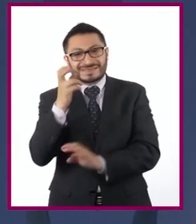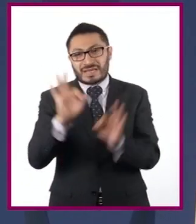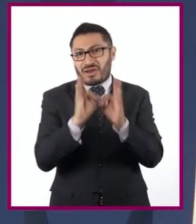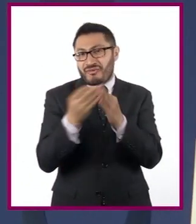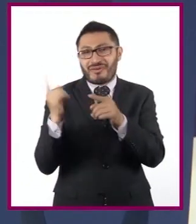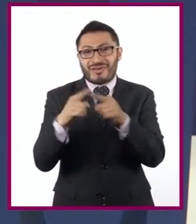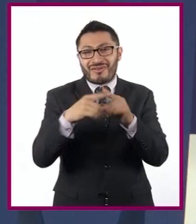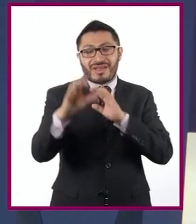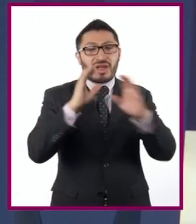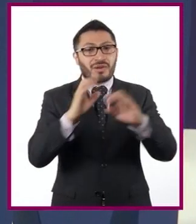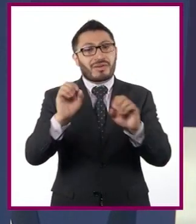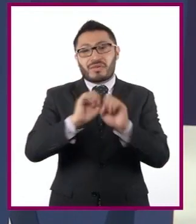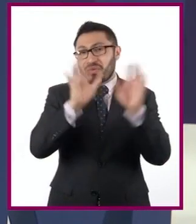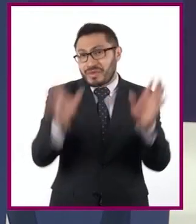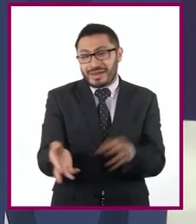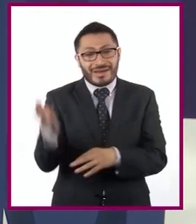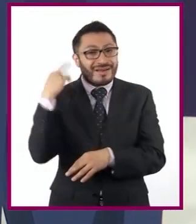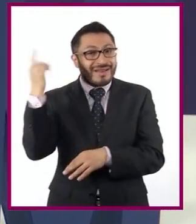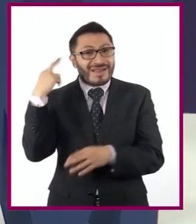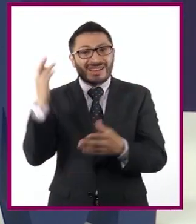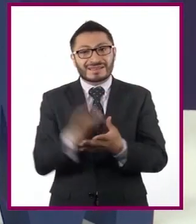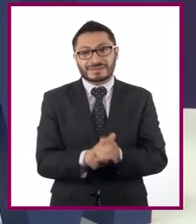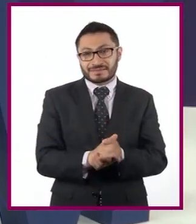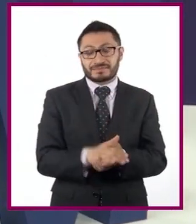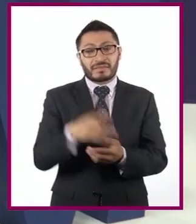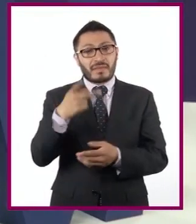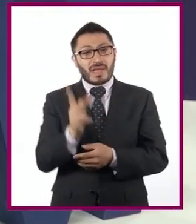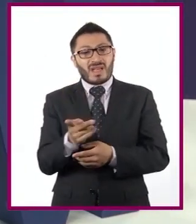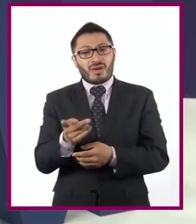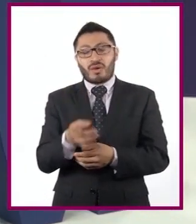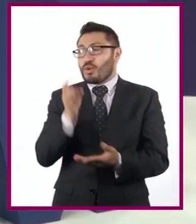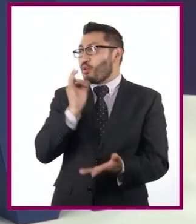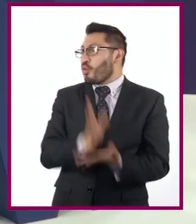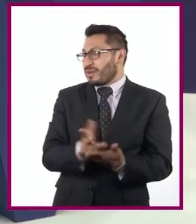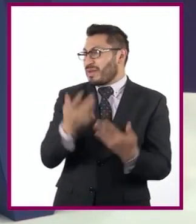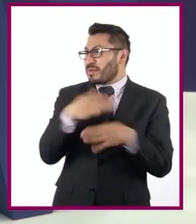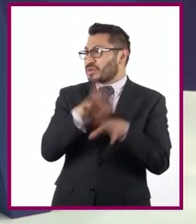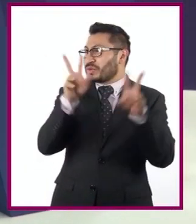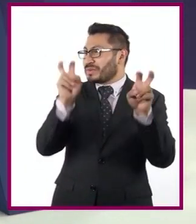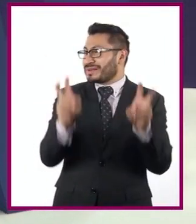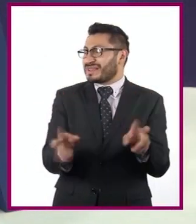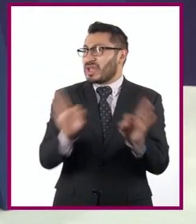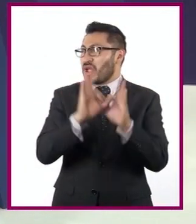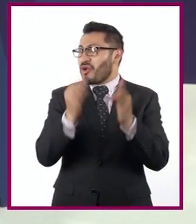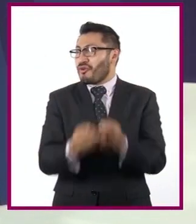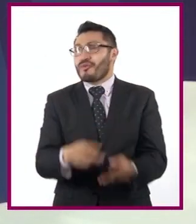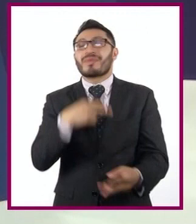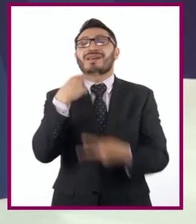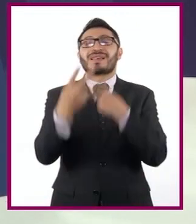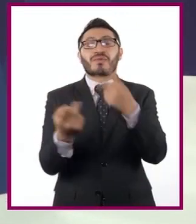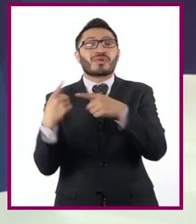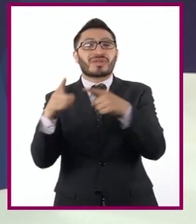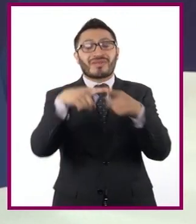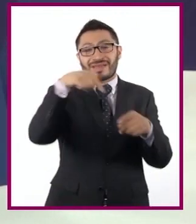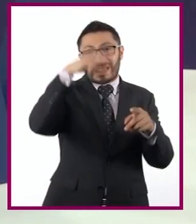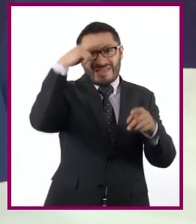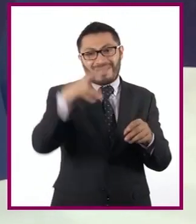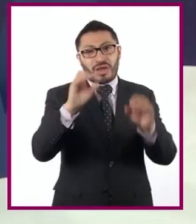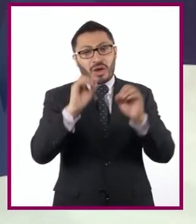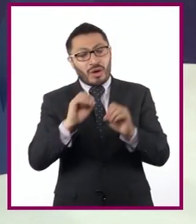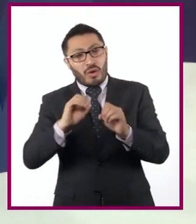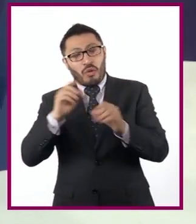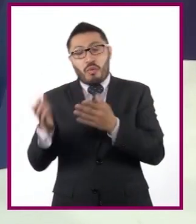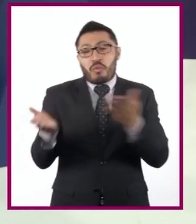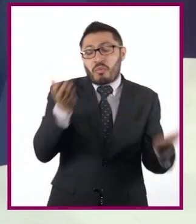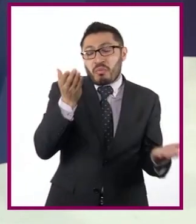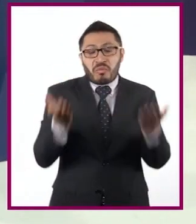medios y claro, por la radio. Pero profesora, ¿solo hablaremos de esos tonos y pronunciaciones de México comparado con otros países